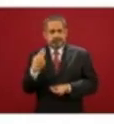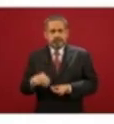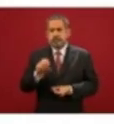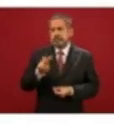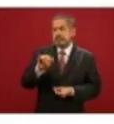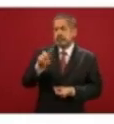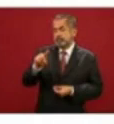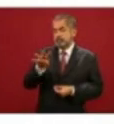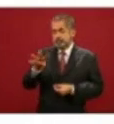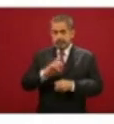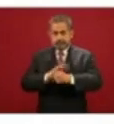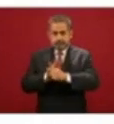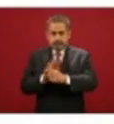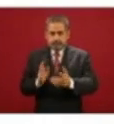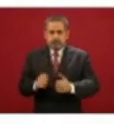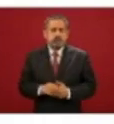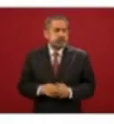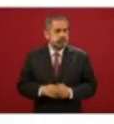2019. Y